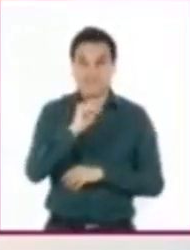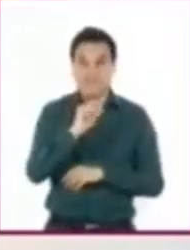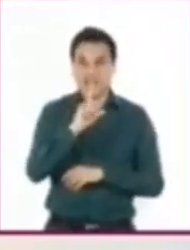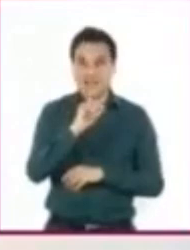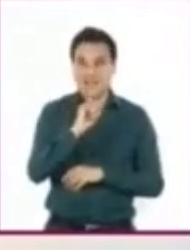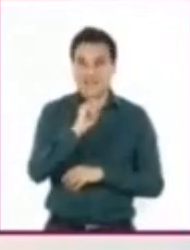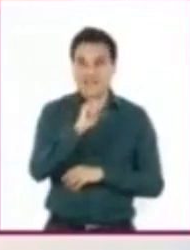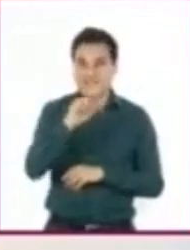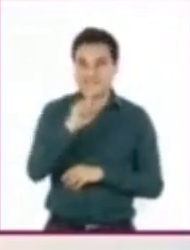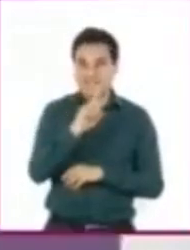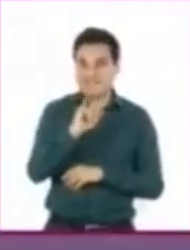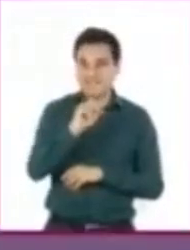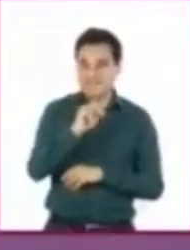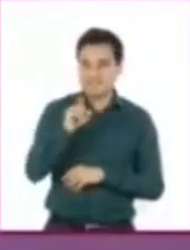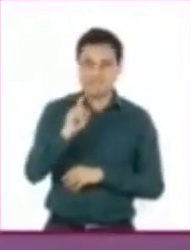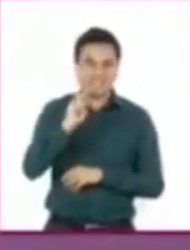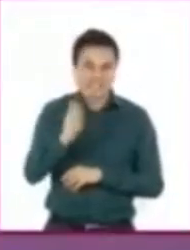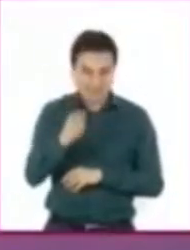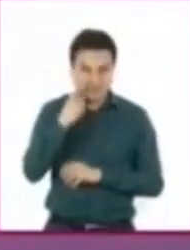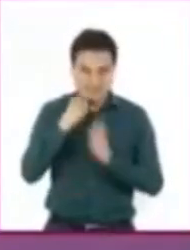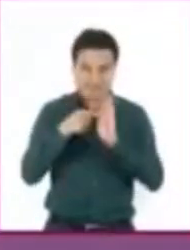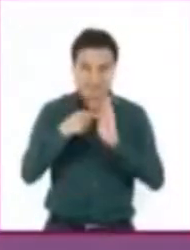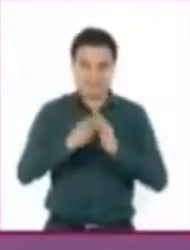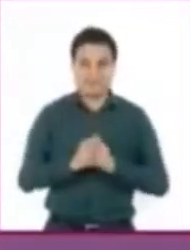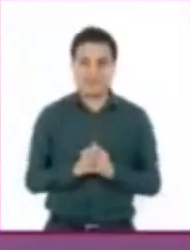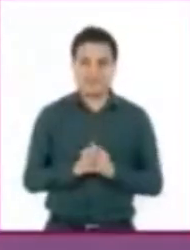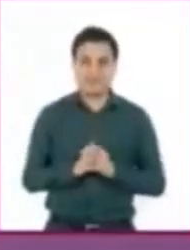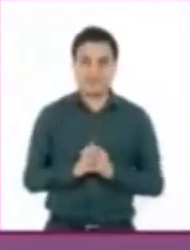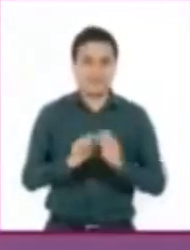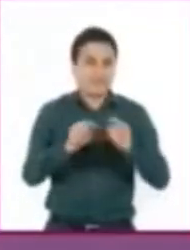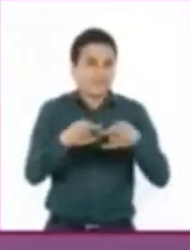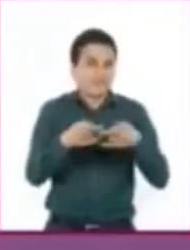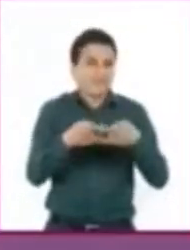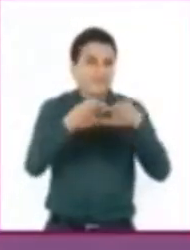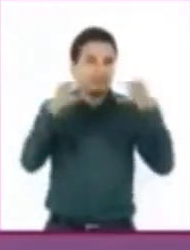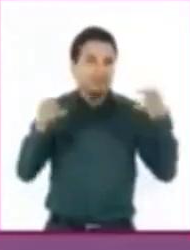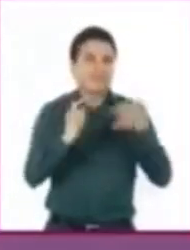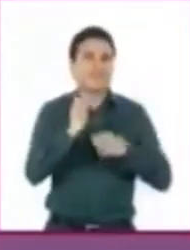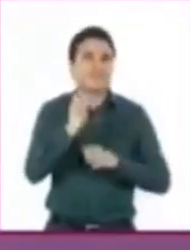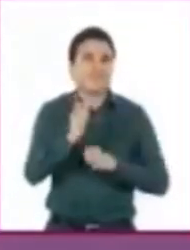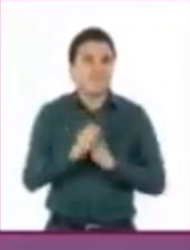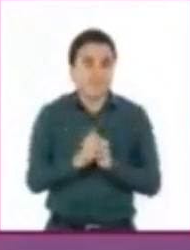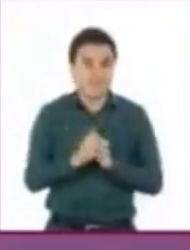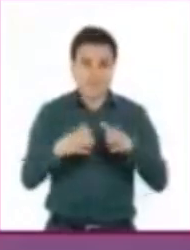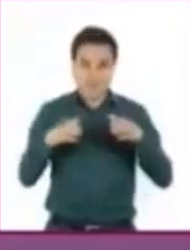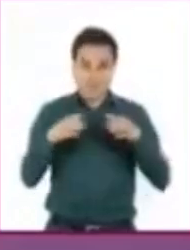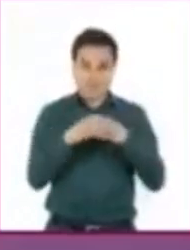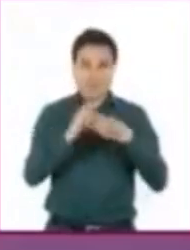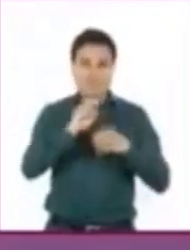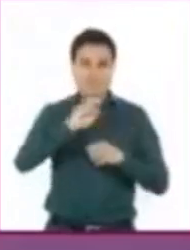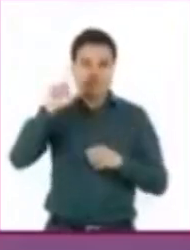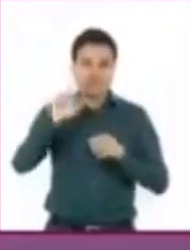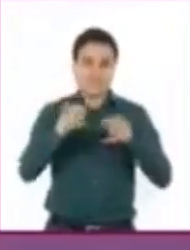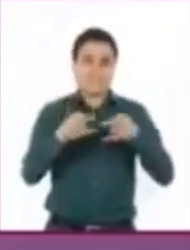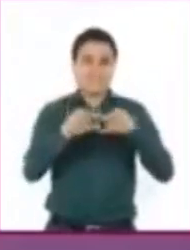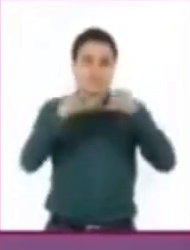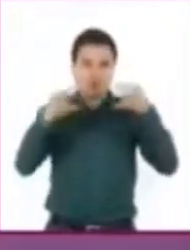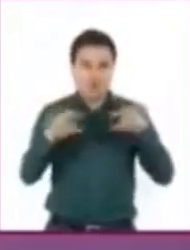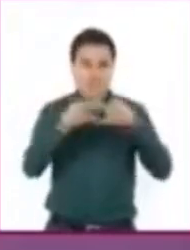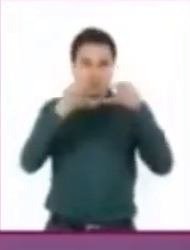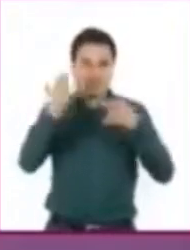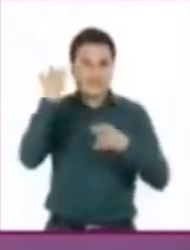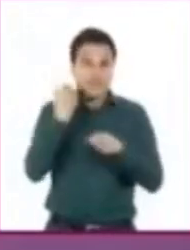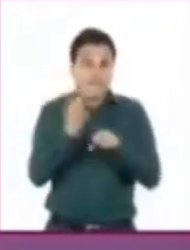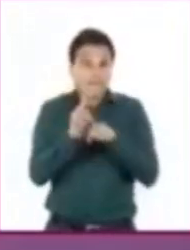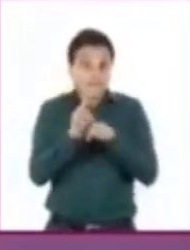lo comentaremos. Se puede definir a la historia como la disciplina encargada del estudio de los hechos, sucesos y